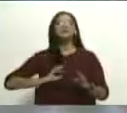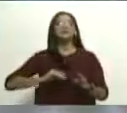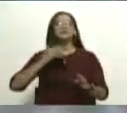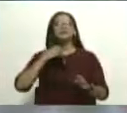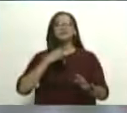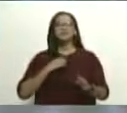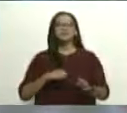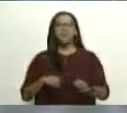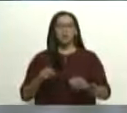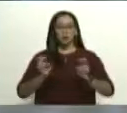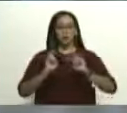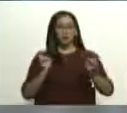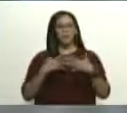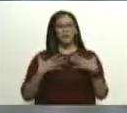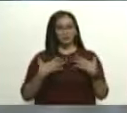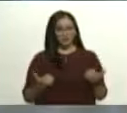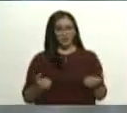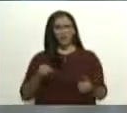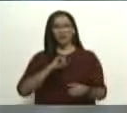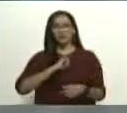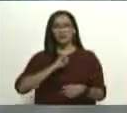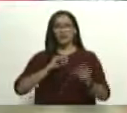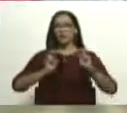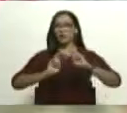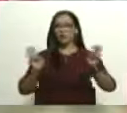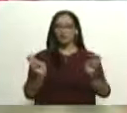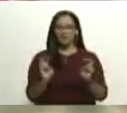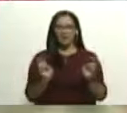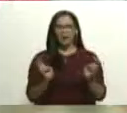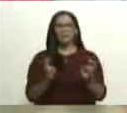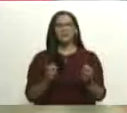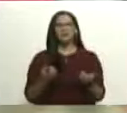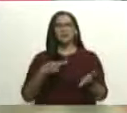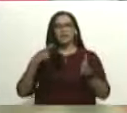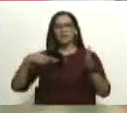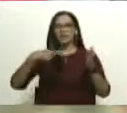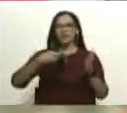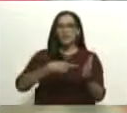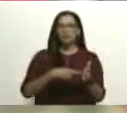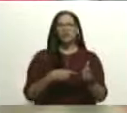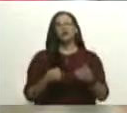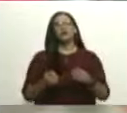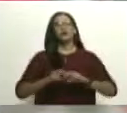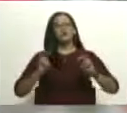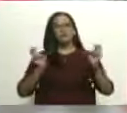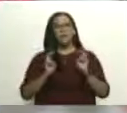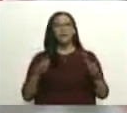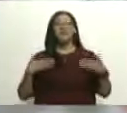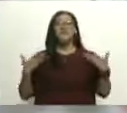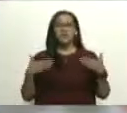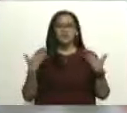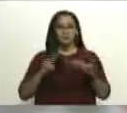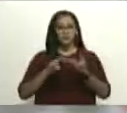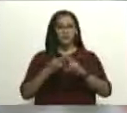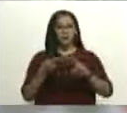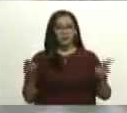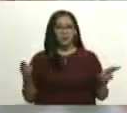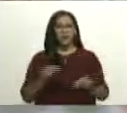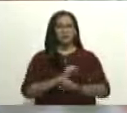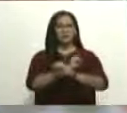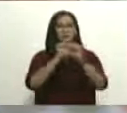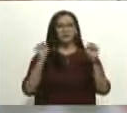temas de identificación, los temas de recreación, los temas de felicidad y paz, y por